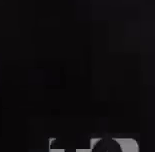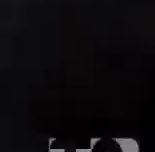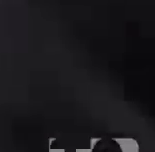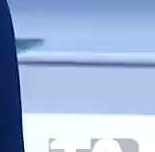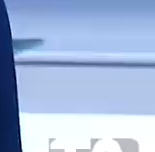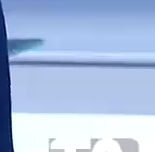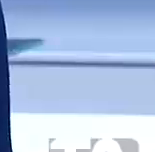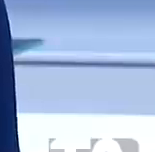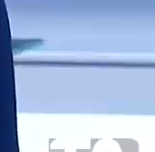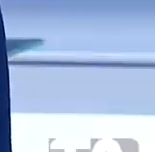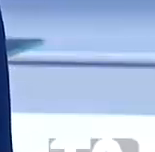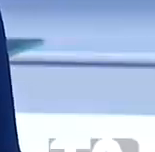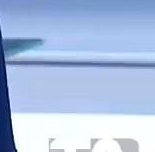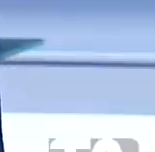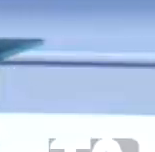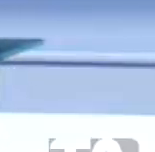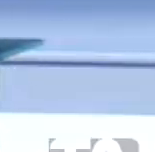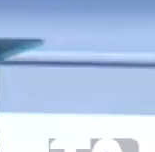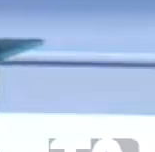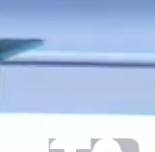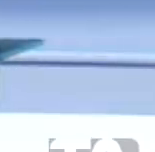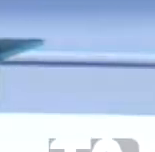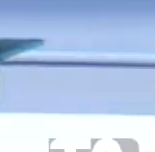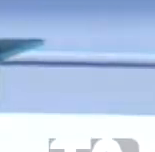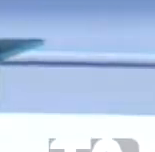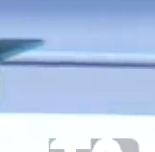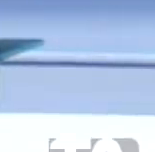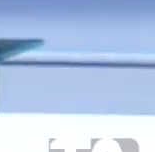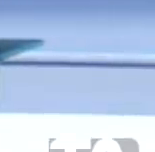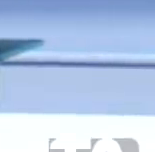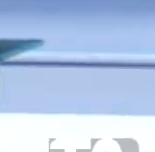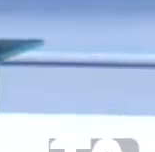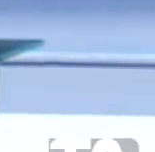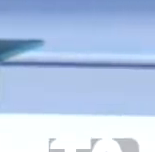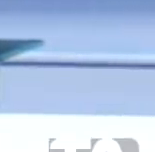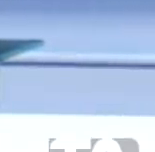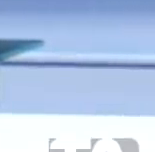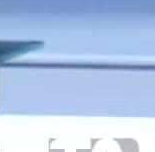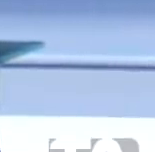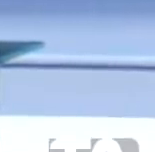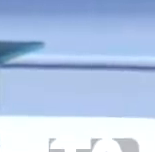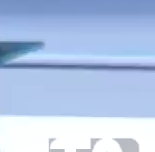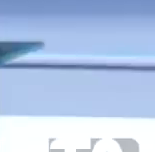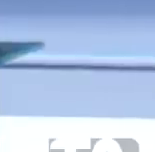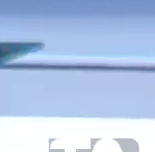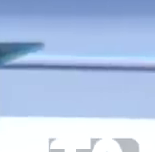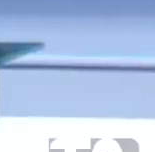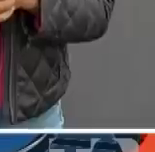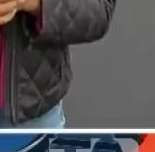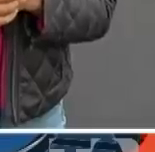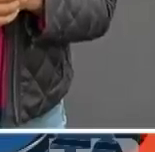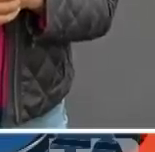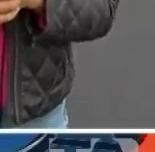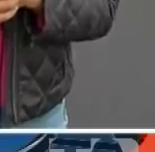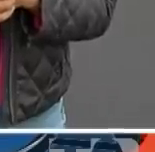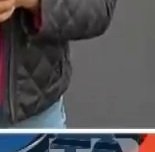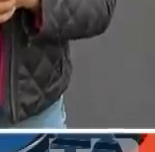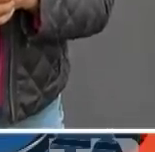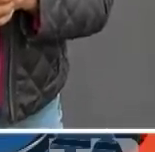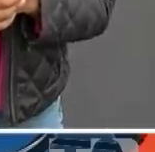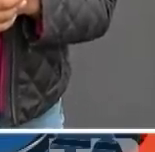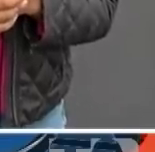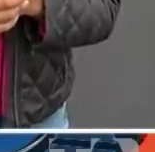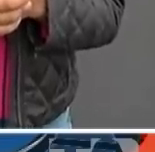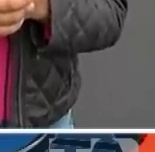24 horas. 8 de la mañana, 15 minutos, amigos. En este momento nos trasladamos hacia el sector del Puente de San Blas. Este es el ingreso al